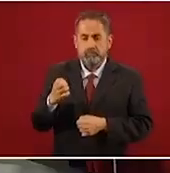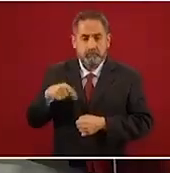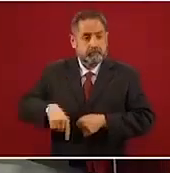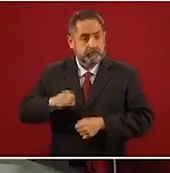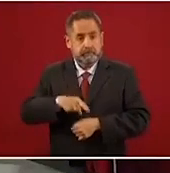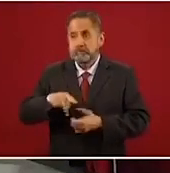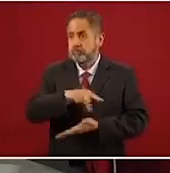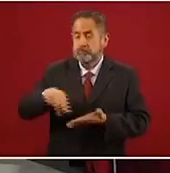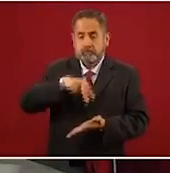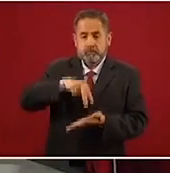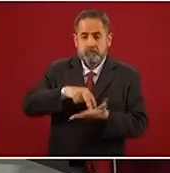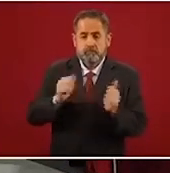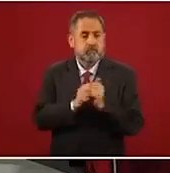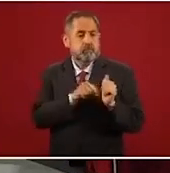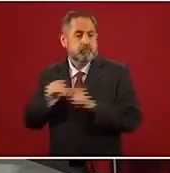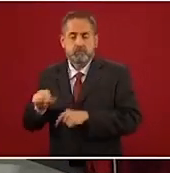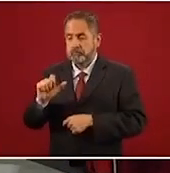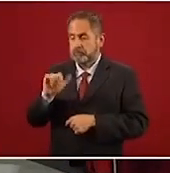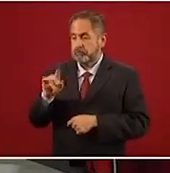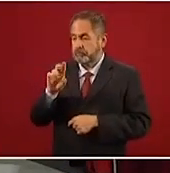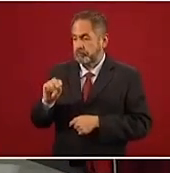mismo espacio junto con Alejandro Encinas,